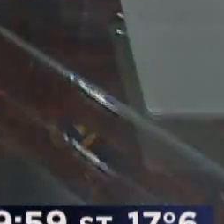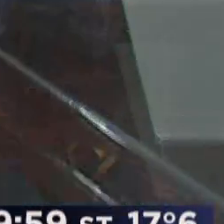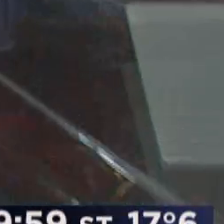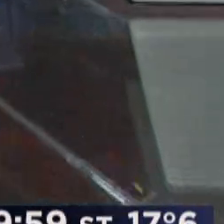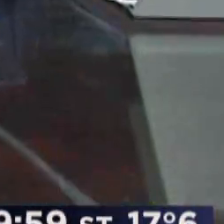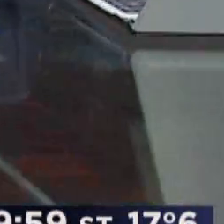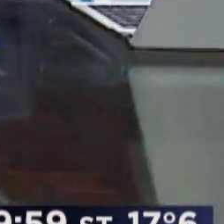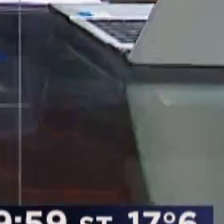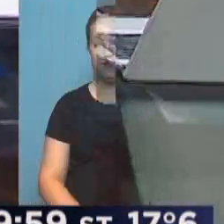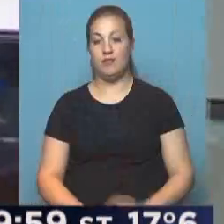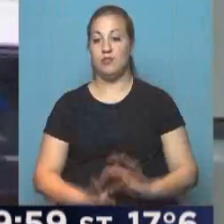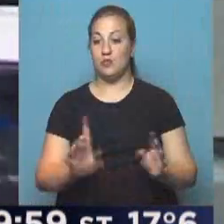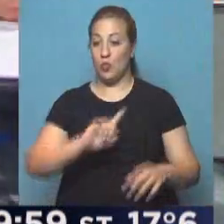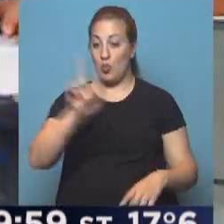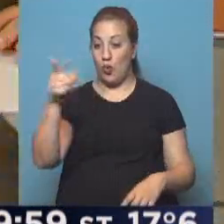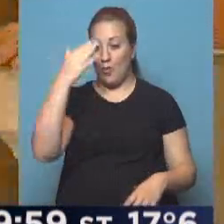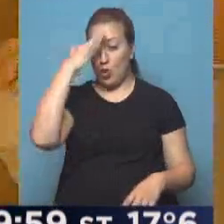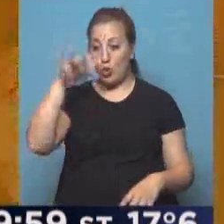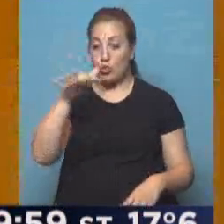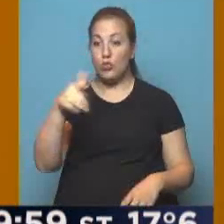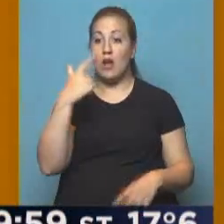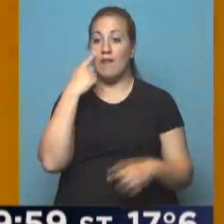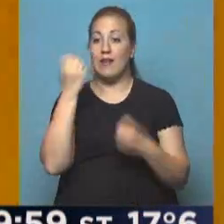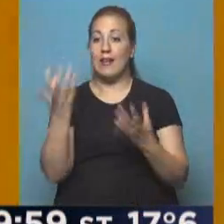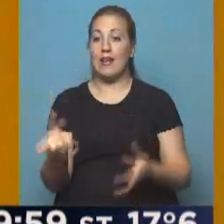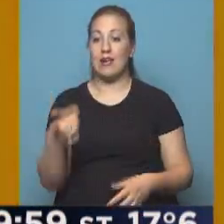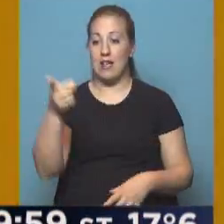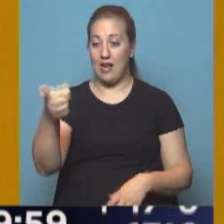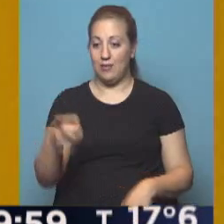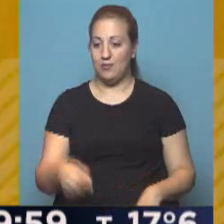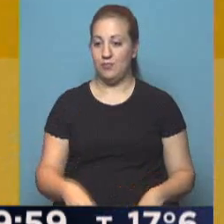bien. Volvemos a Constitución. Sí, Ariel, te escuchamos. ¿Cómo están las cosas allí en la estación?